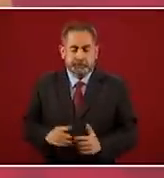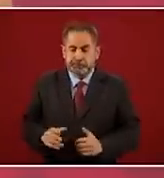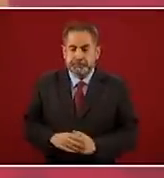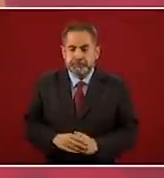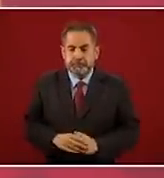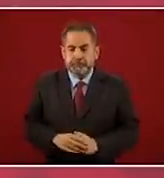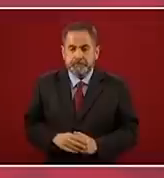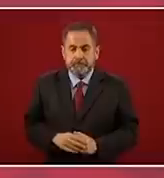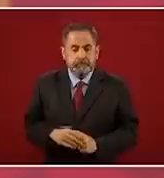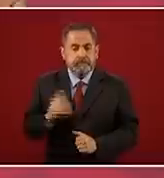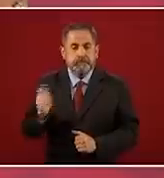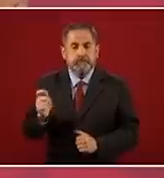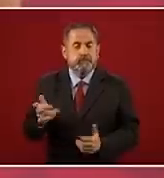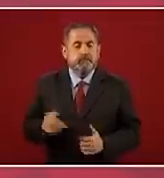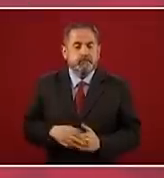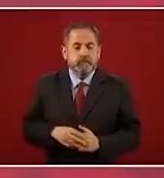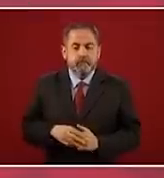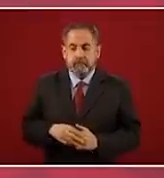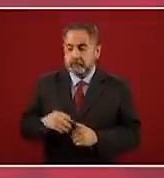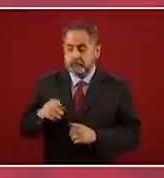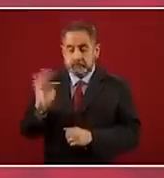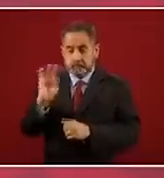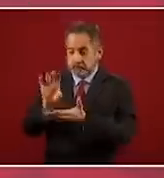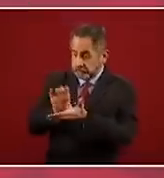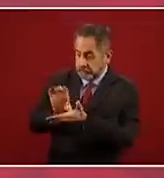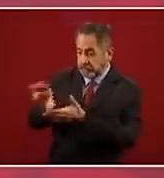Mientras más se invierta